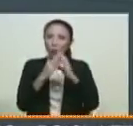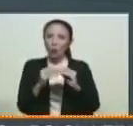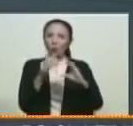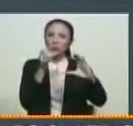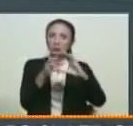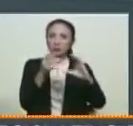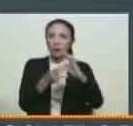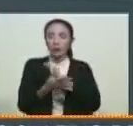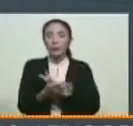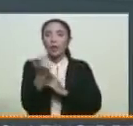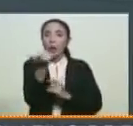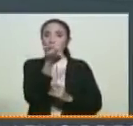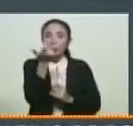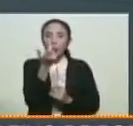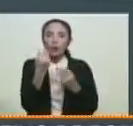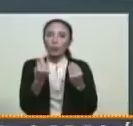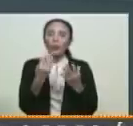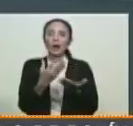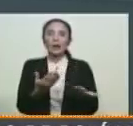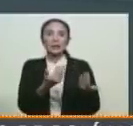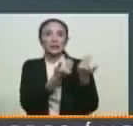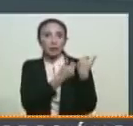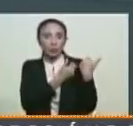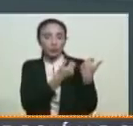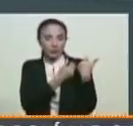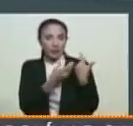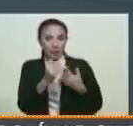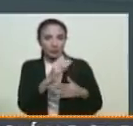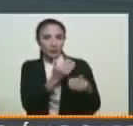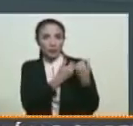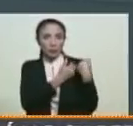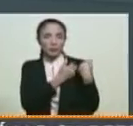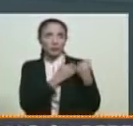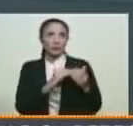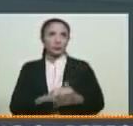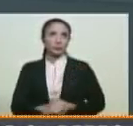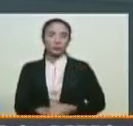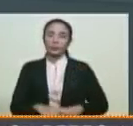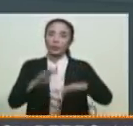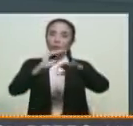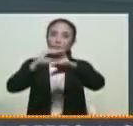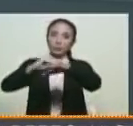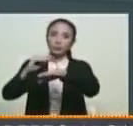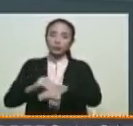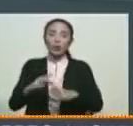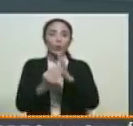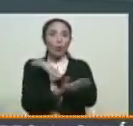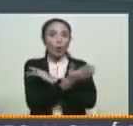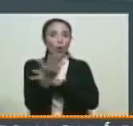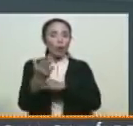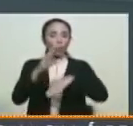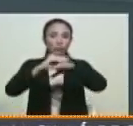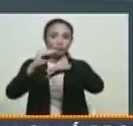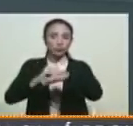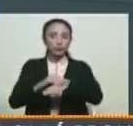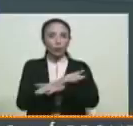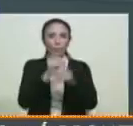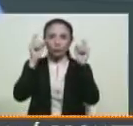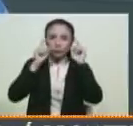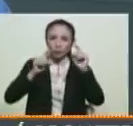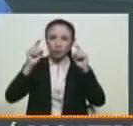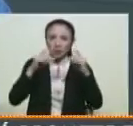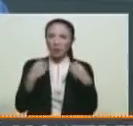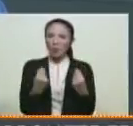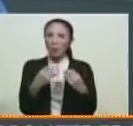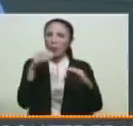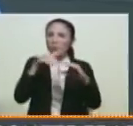buscar el compromiso, el juramento de los carnetizados, a llamarlos a todos, a enseñar